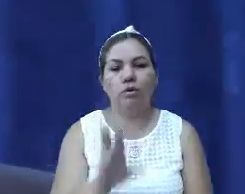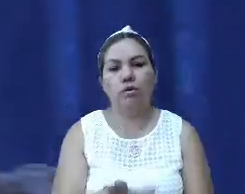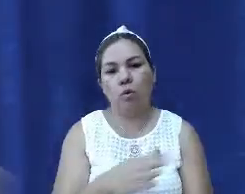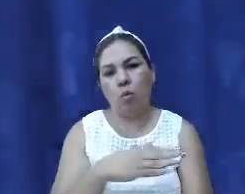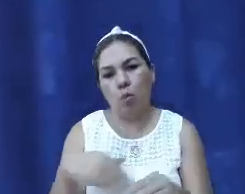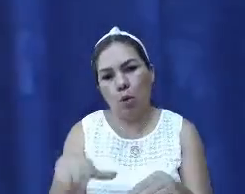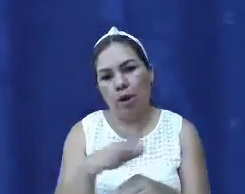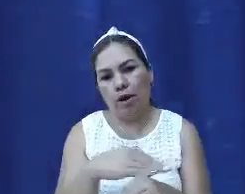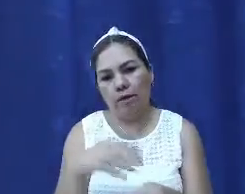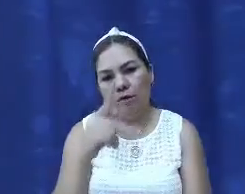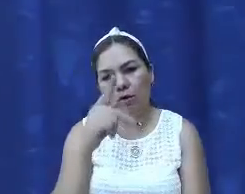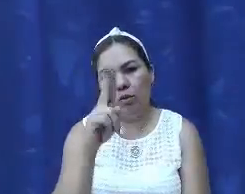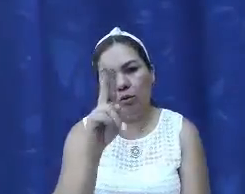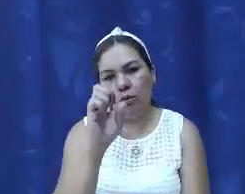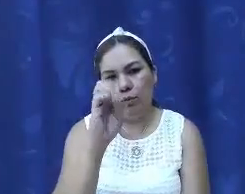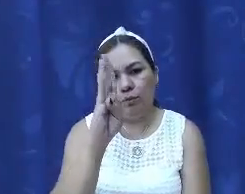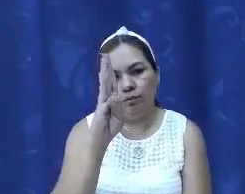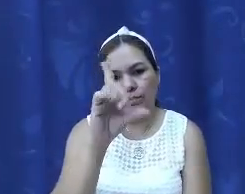Entonces